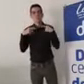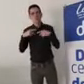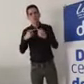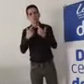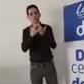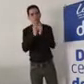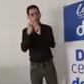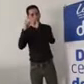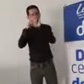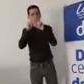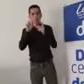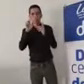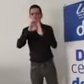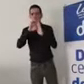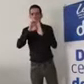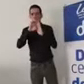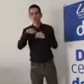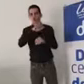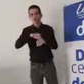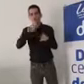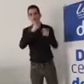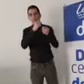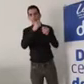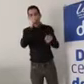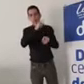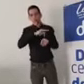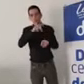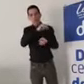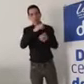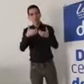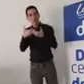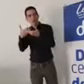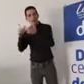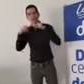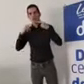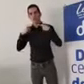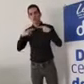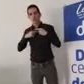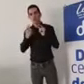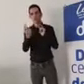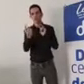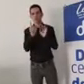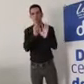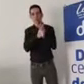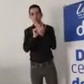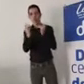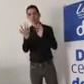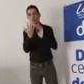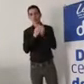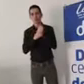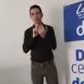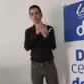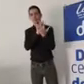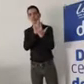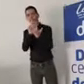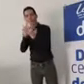público, siguiente diapositiva, en las calles, con la gente, un tema muy fresco, diciéndole a la gente, vale la pena darle la